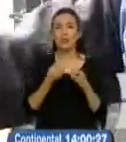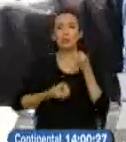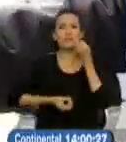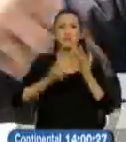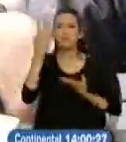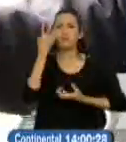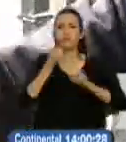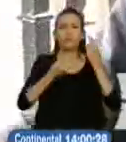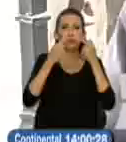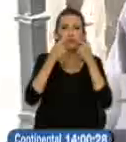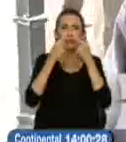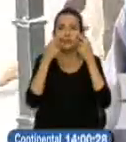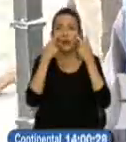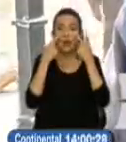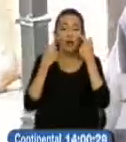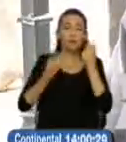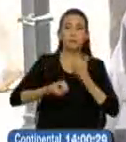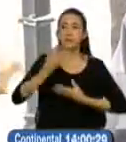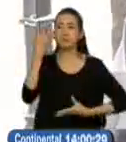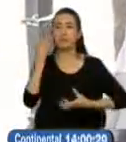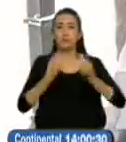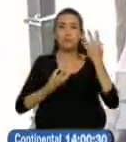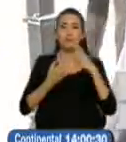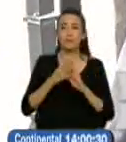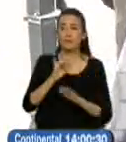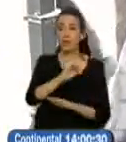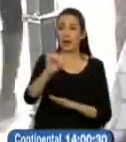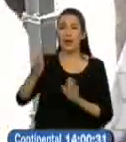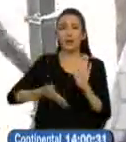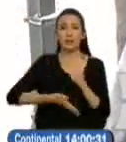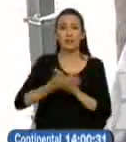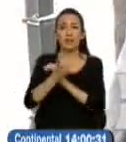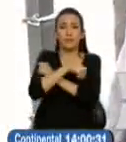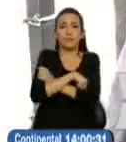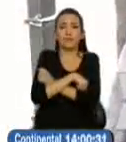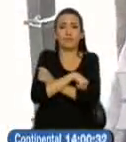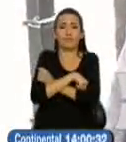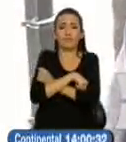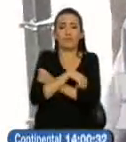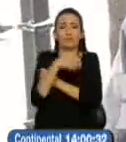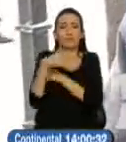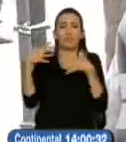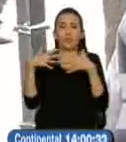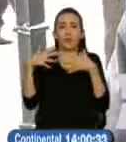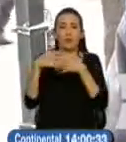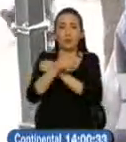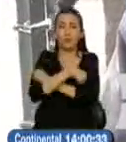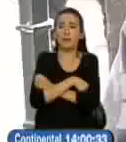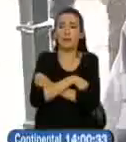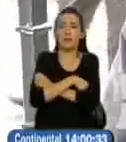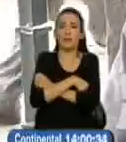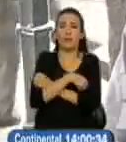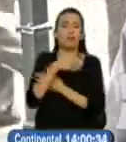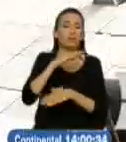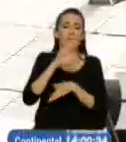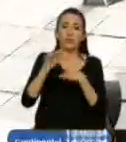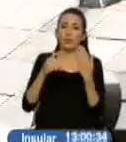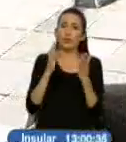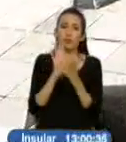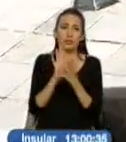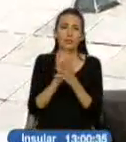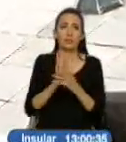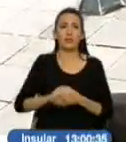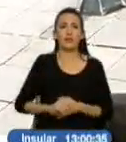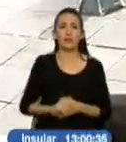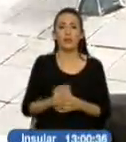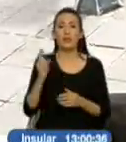o cercaban la plaza, ahí nos dejaban cruzados de brazos. Por lo demás, ahora todo está tranquilo. Son